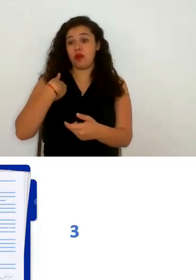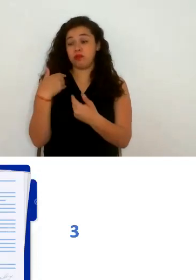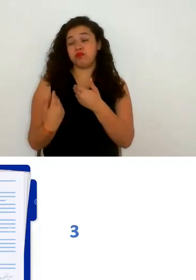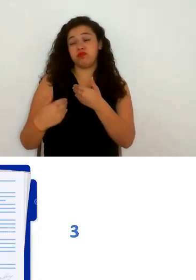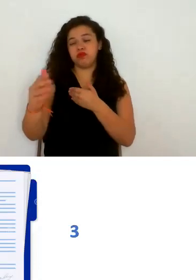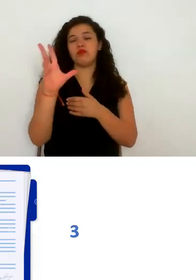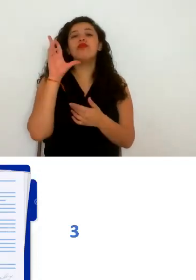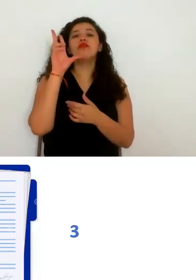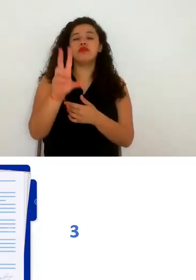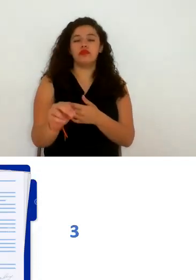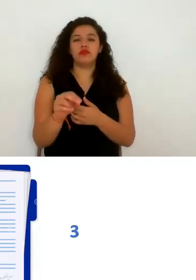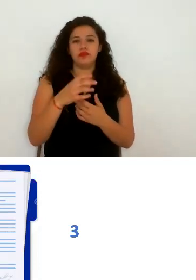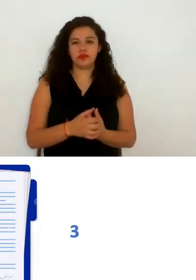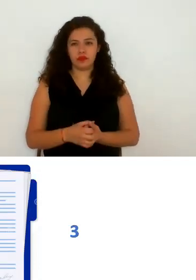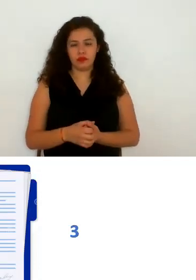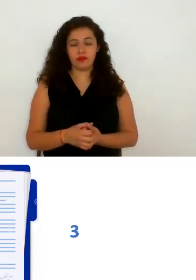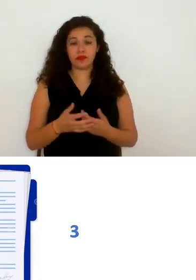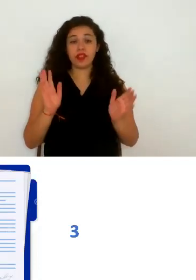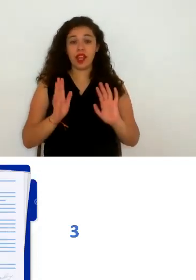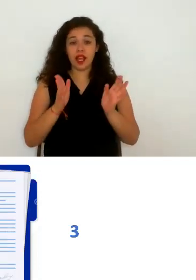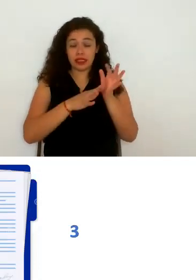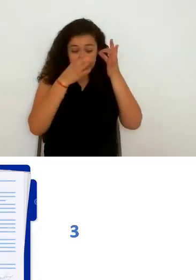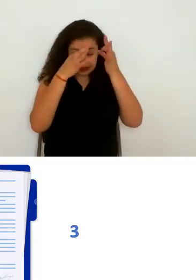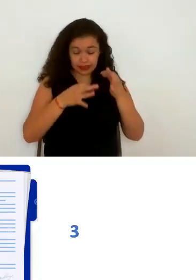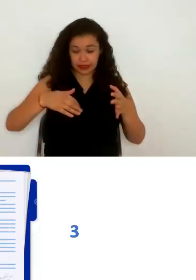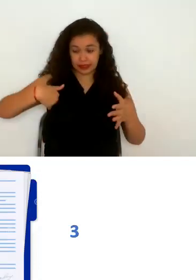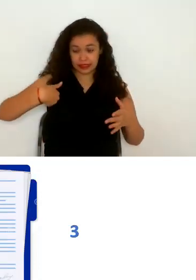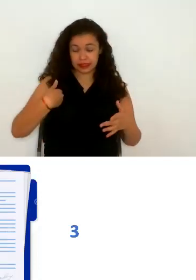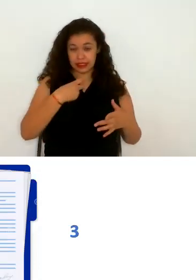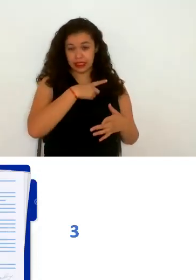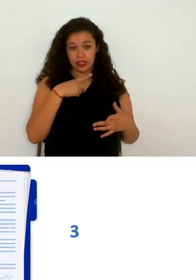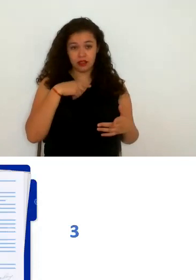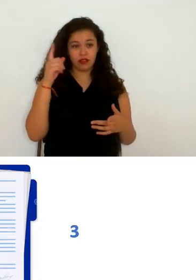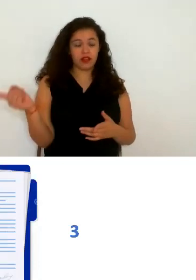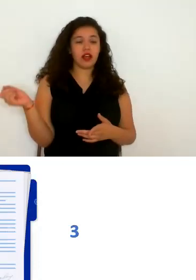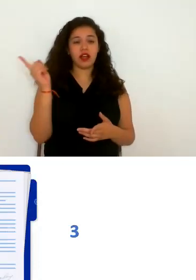documento histórico está generado, en este caso, en finanzas.